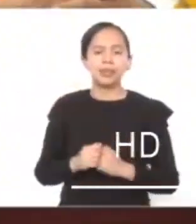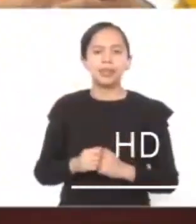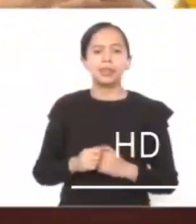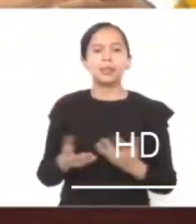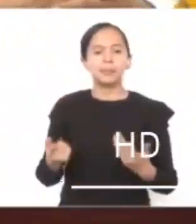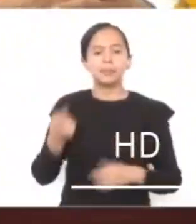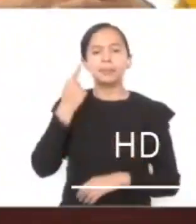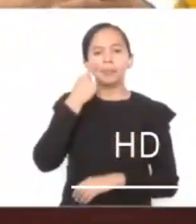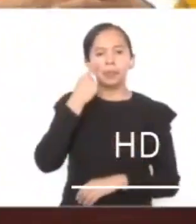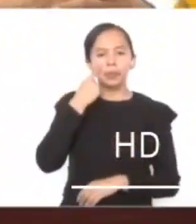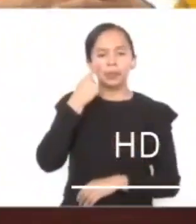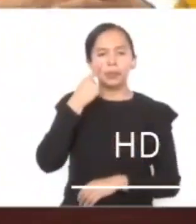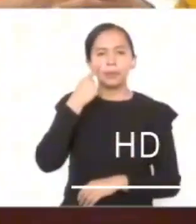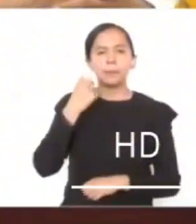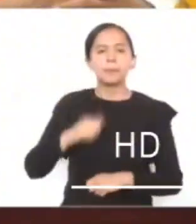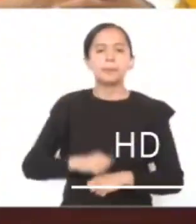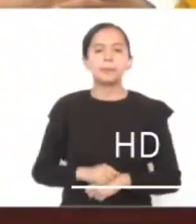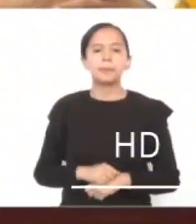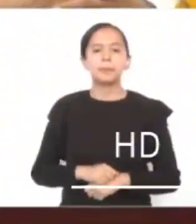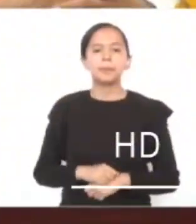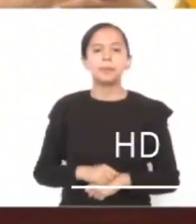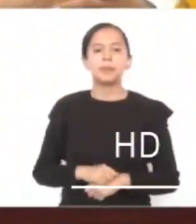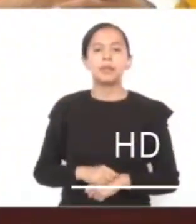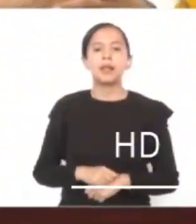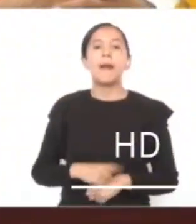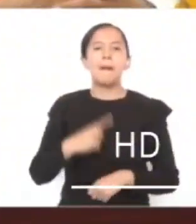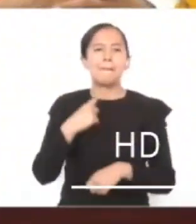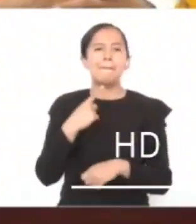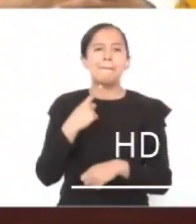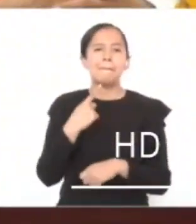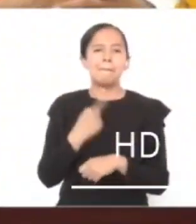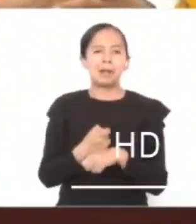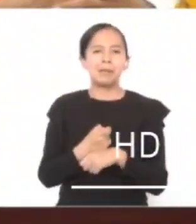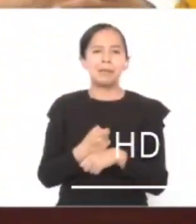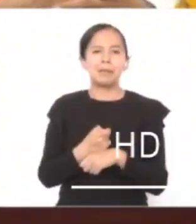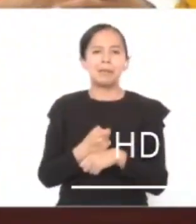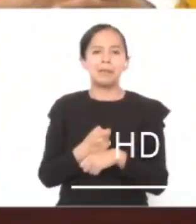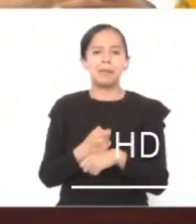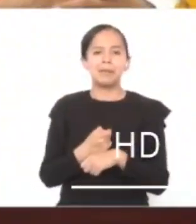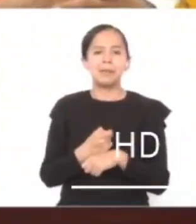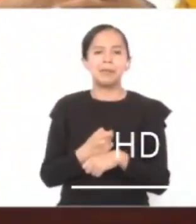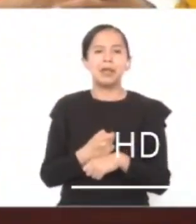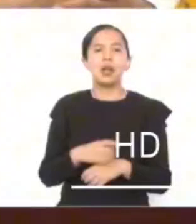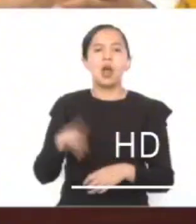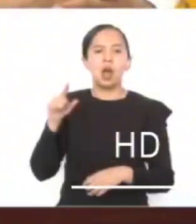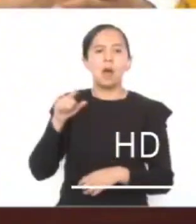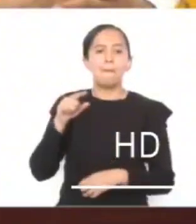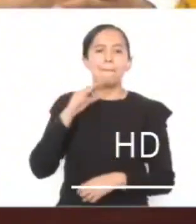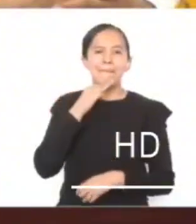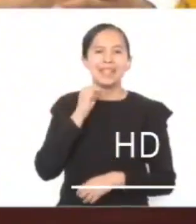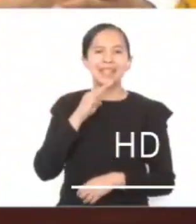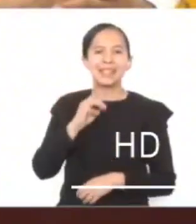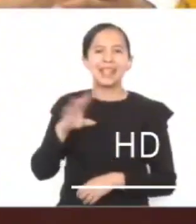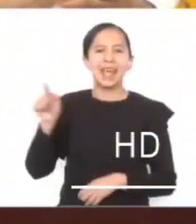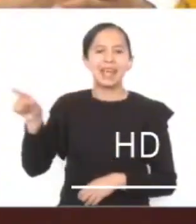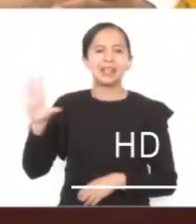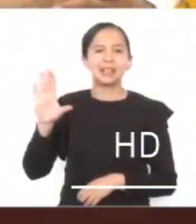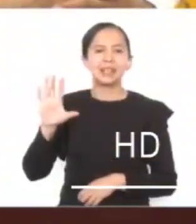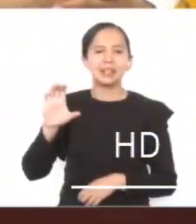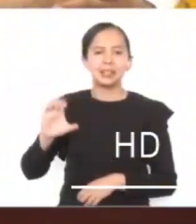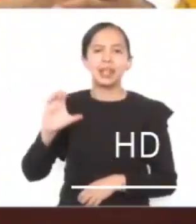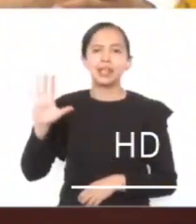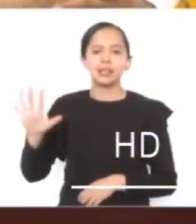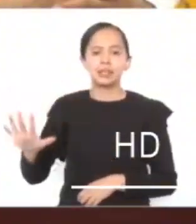Se recibió, digamos, el primer mensaje del sistema CIRES hacia el C5. El C5 a su